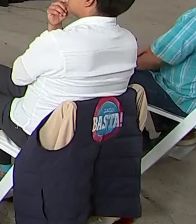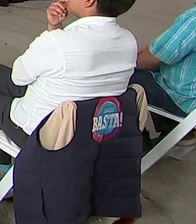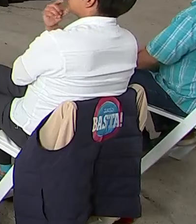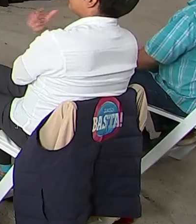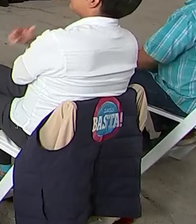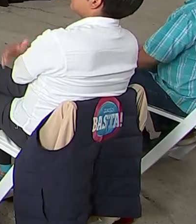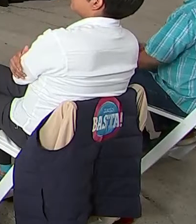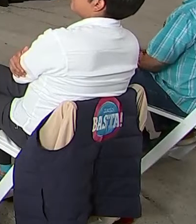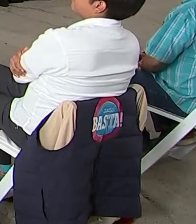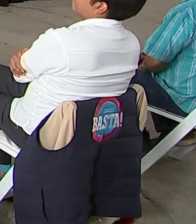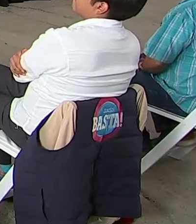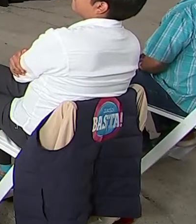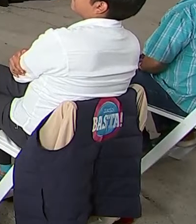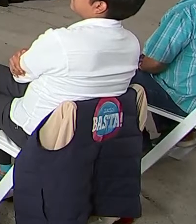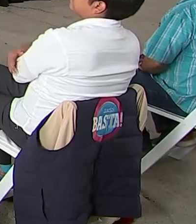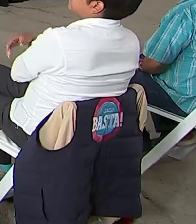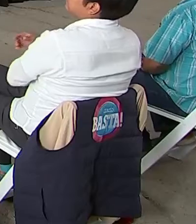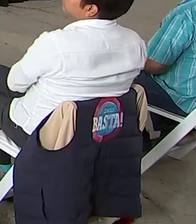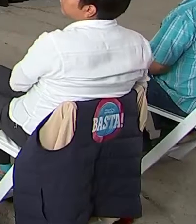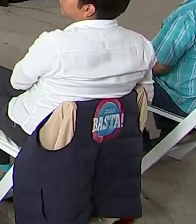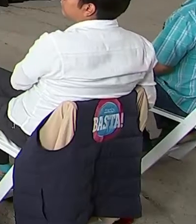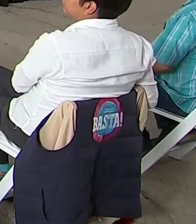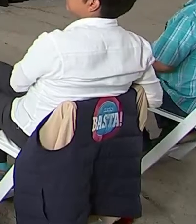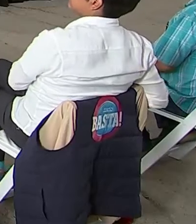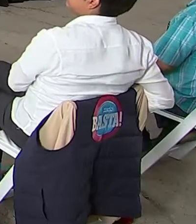En los enfrentamientos